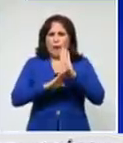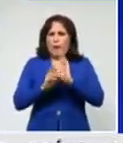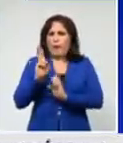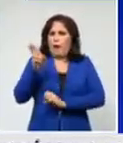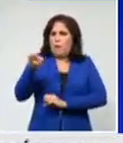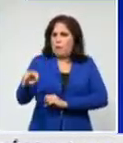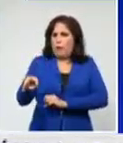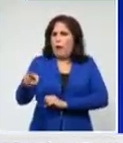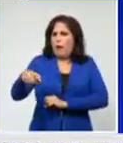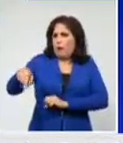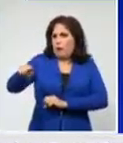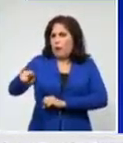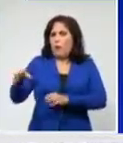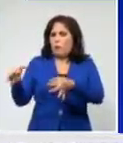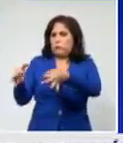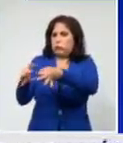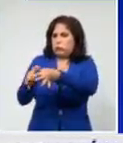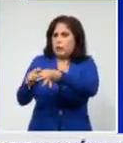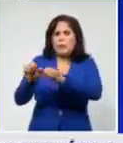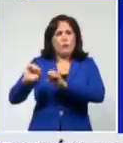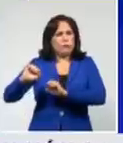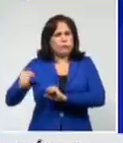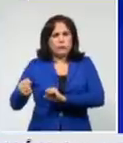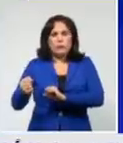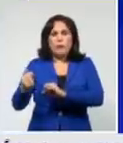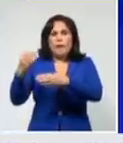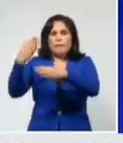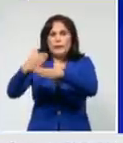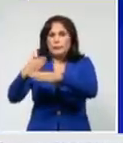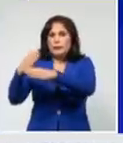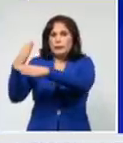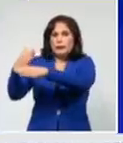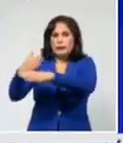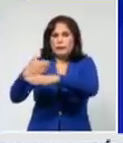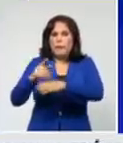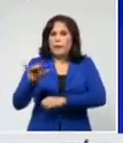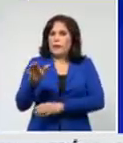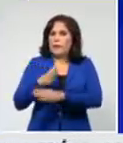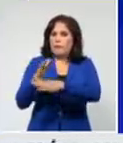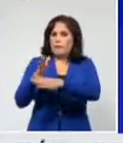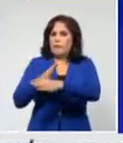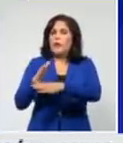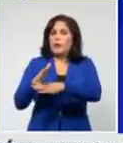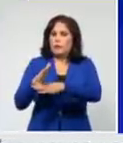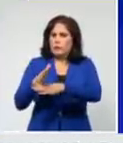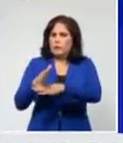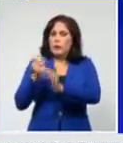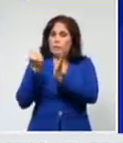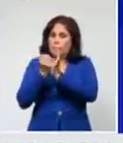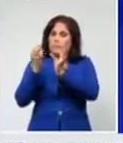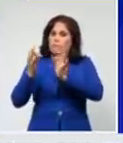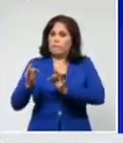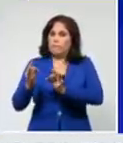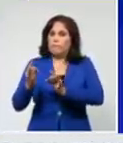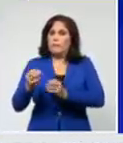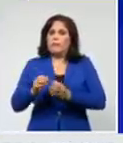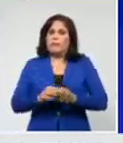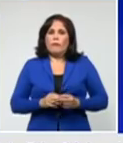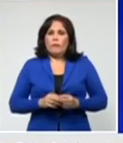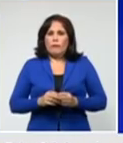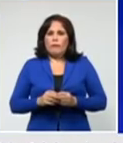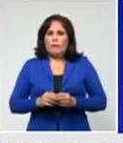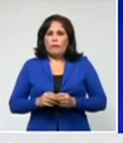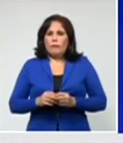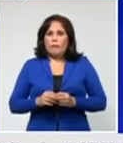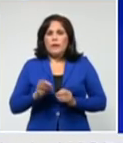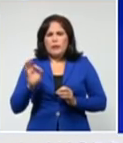adoptando de restricción, de limitación, con una conducción muy certera por su Consejo de Defensa, pues